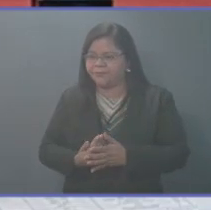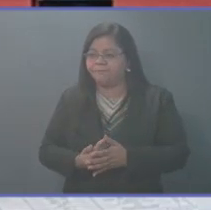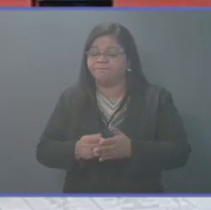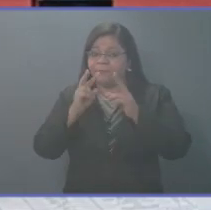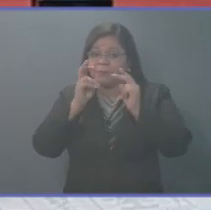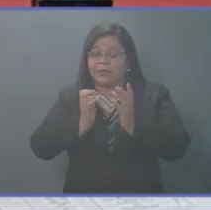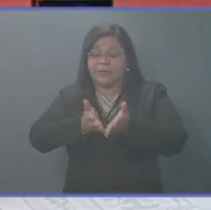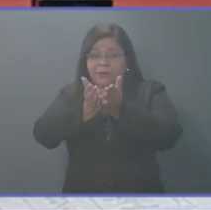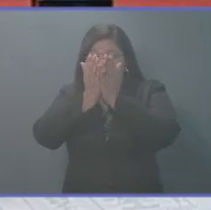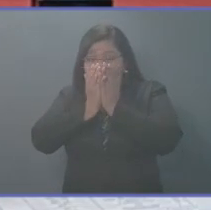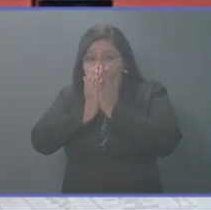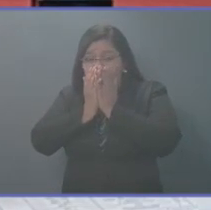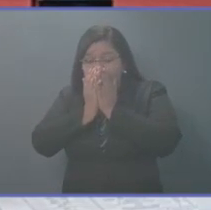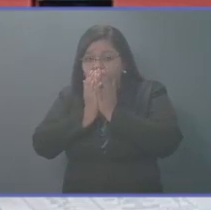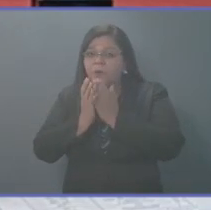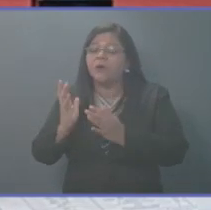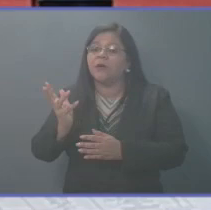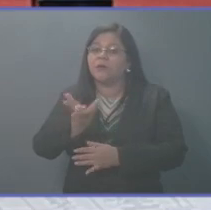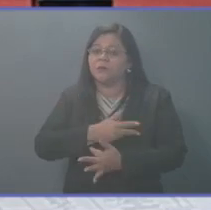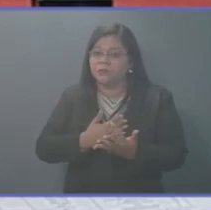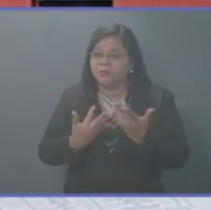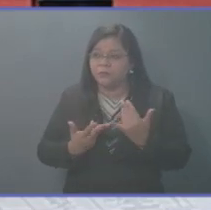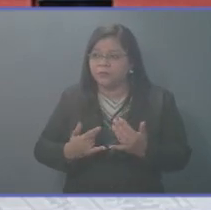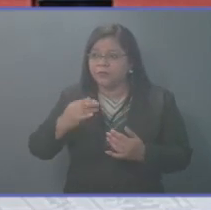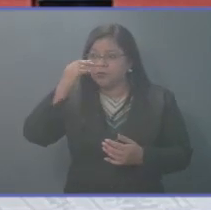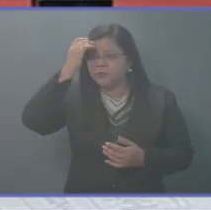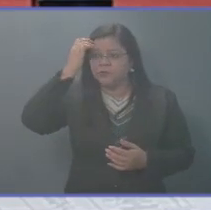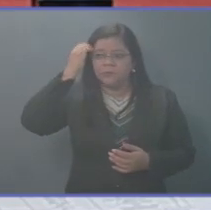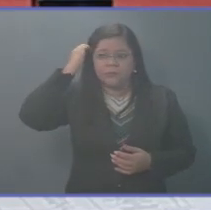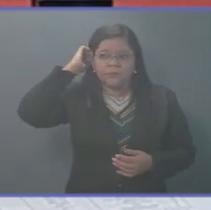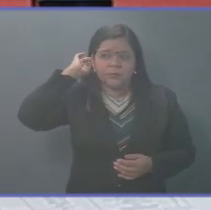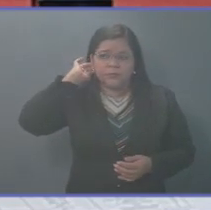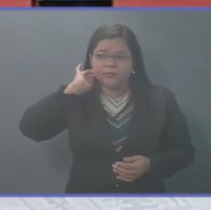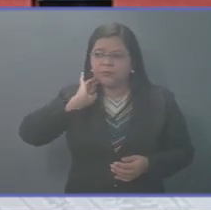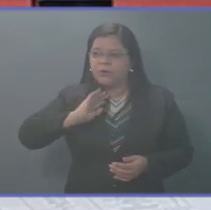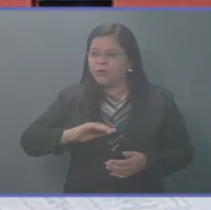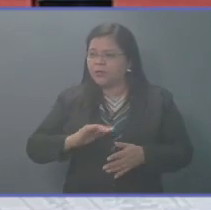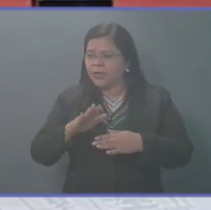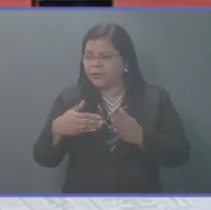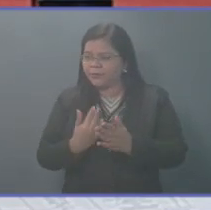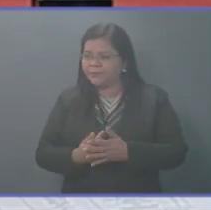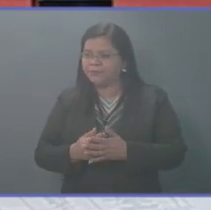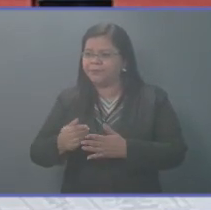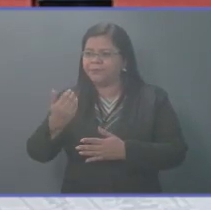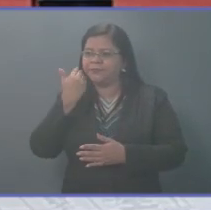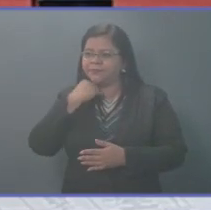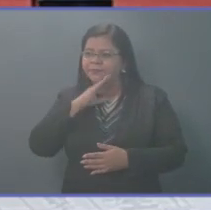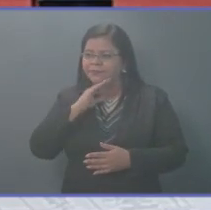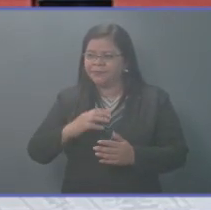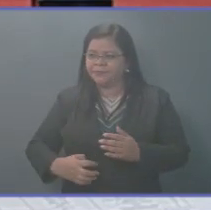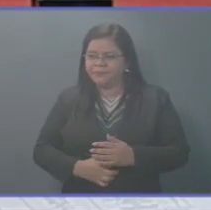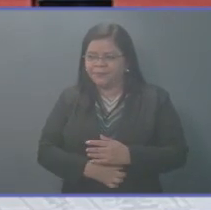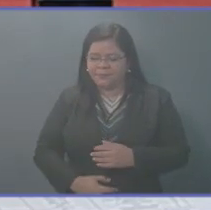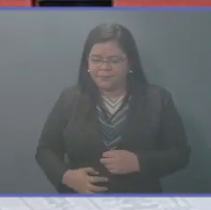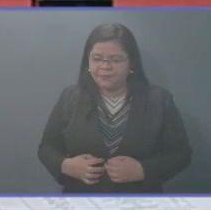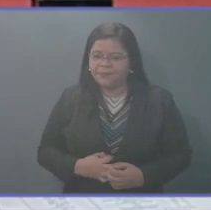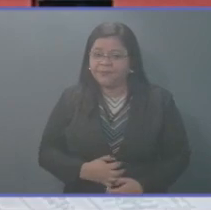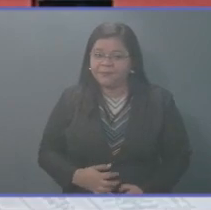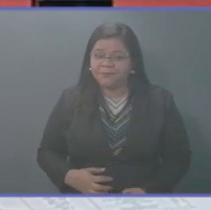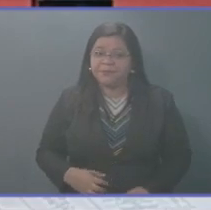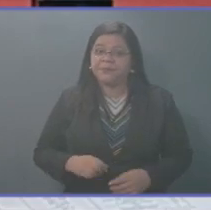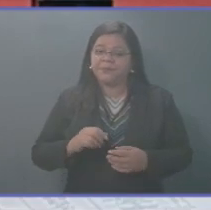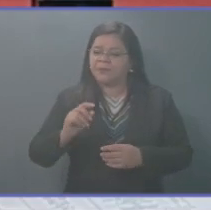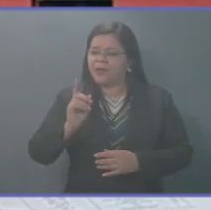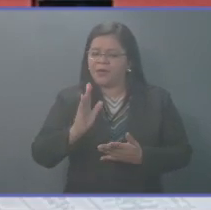agua verdad teníamos que esperar un incremento de las infecciones gastrointestinales y no